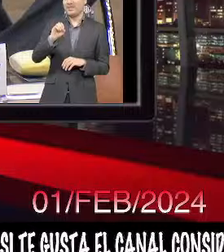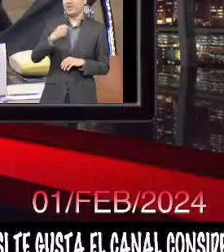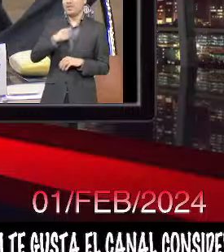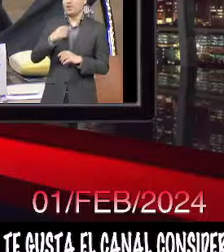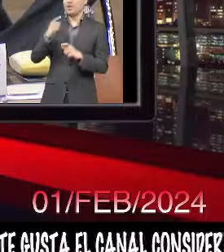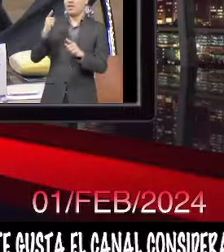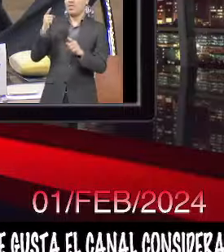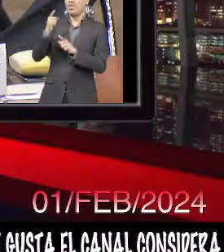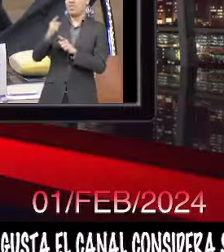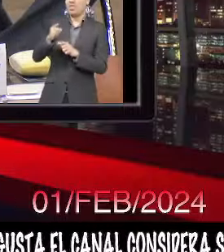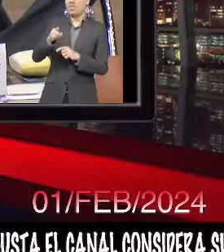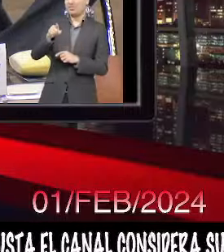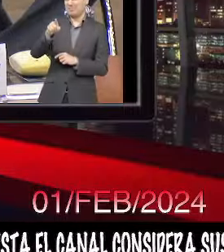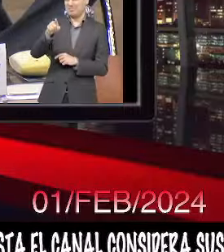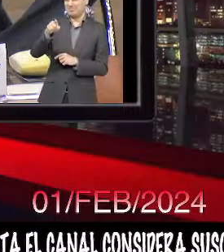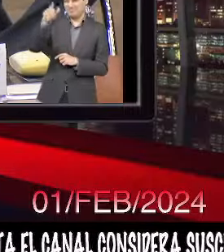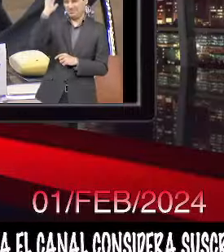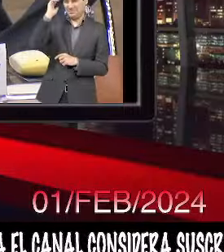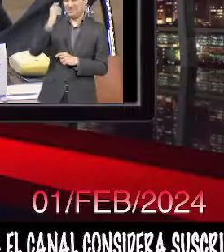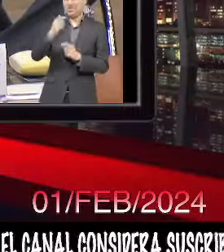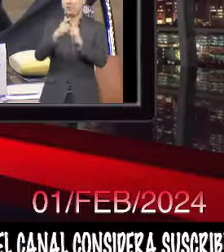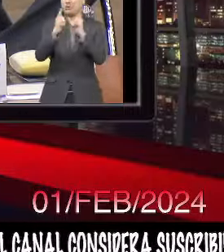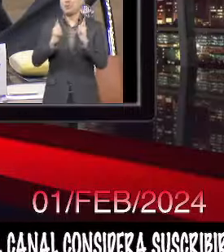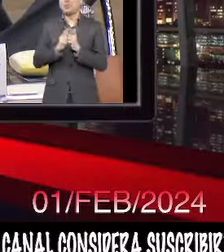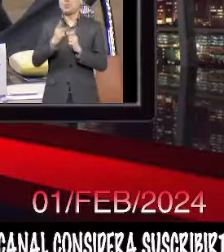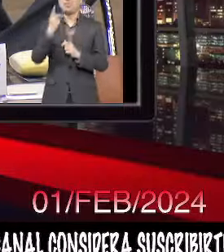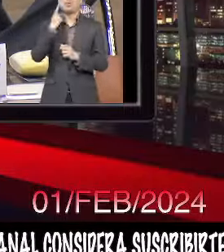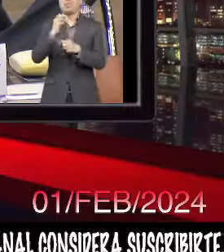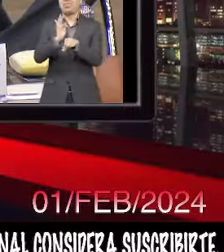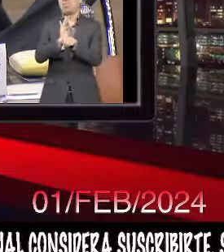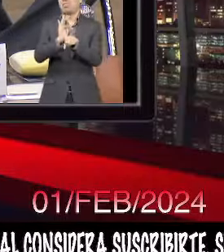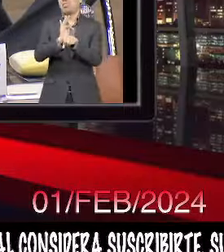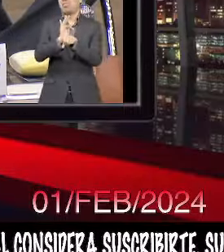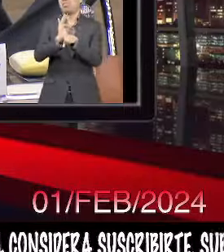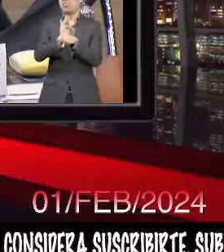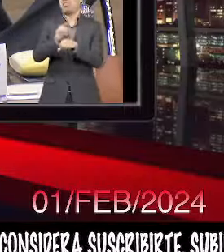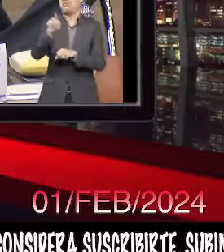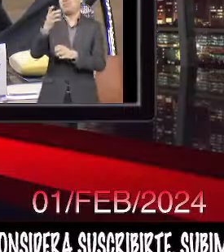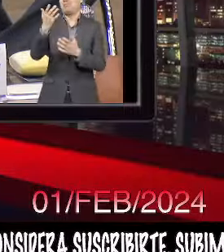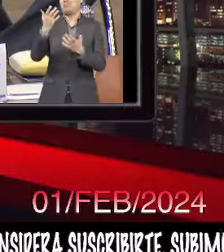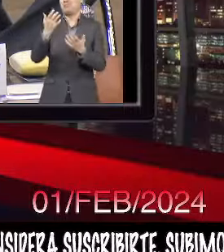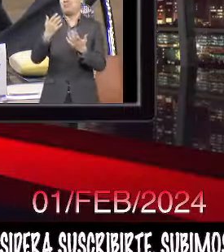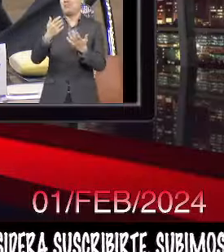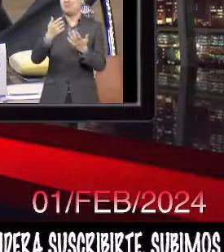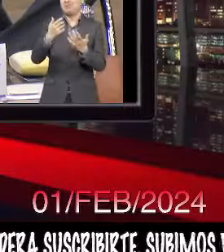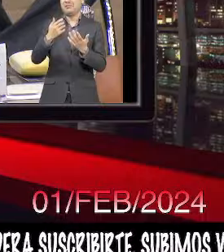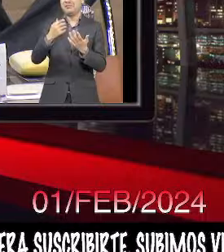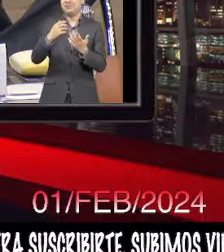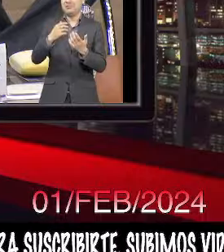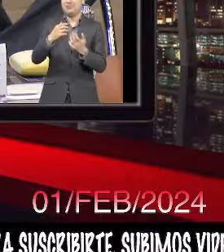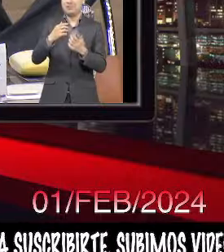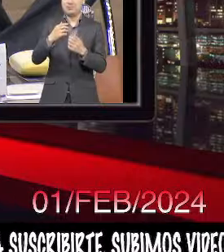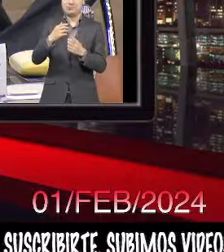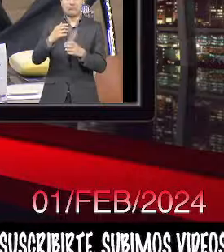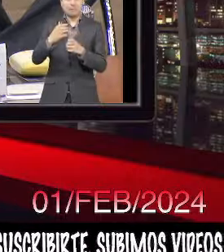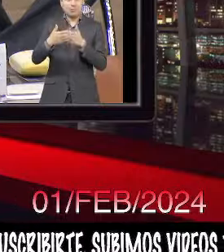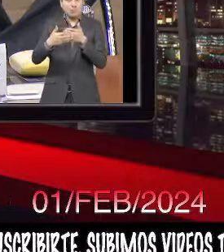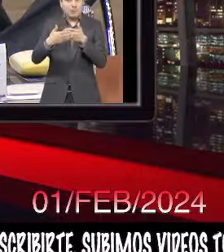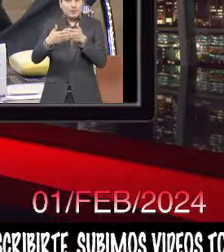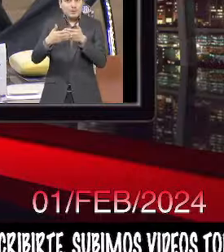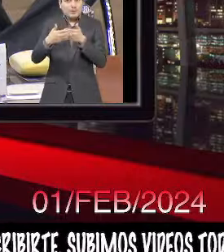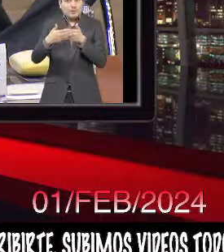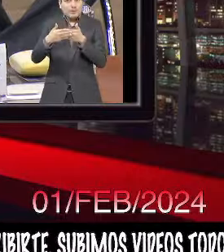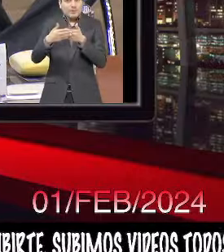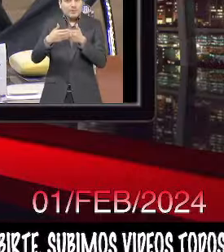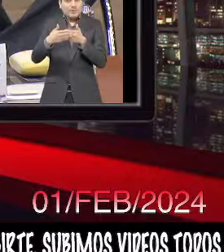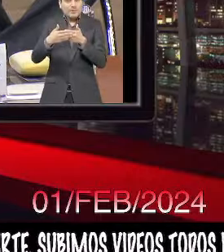jugador del otro equipo, y en próximos días va a encabezar una manifestación, desde mi punto de vista, ilegal, en apoyo a la